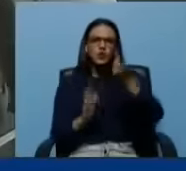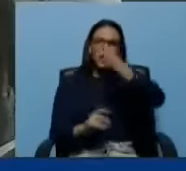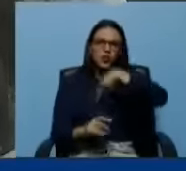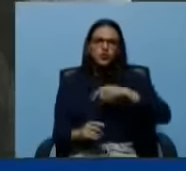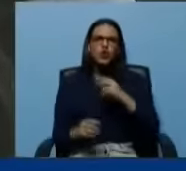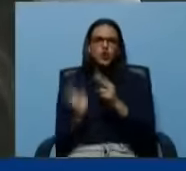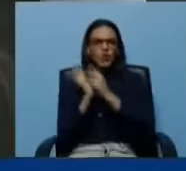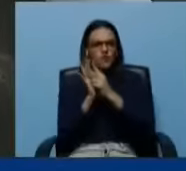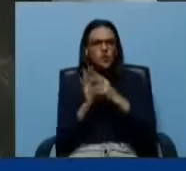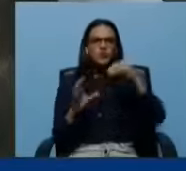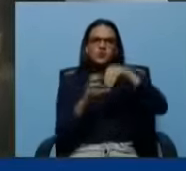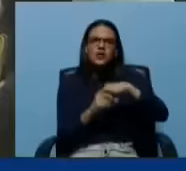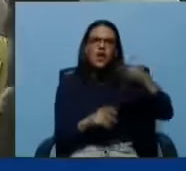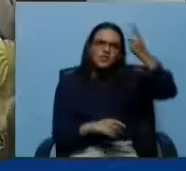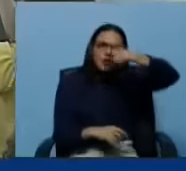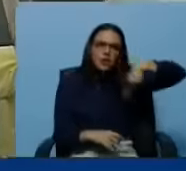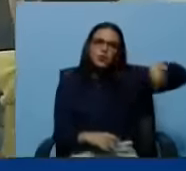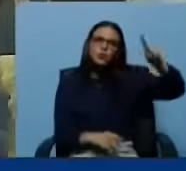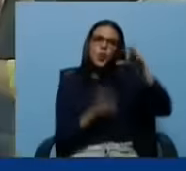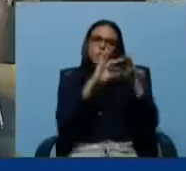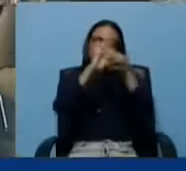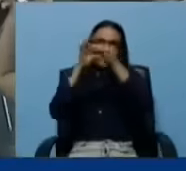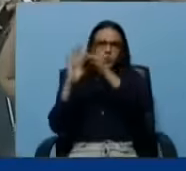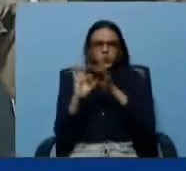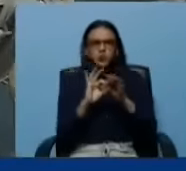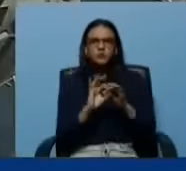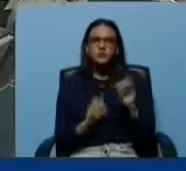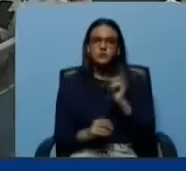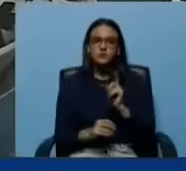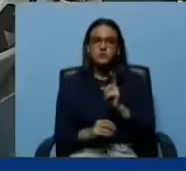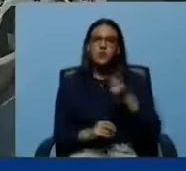nuestro continente. No es nuestra intención